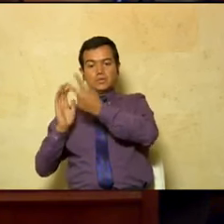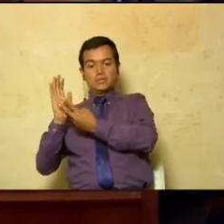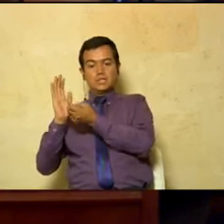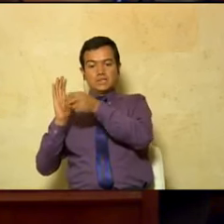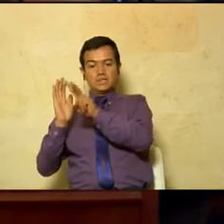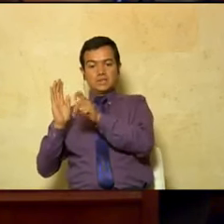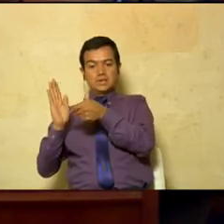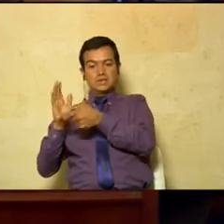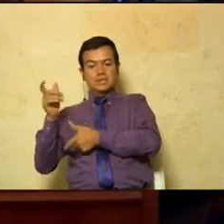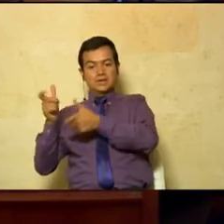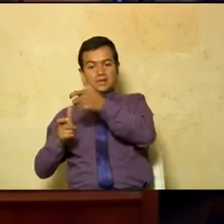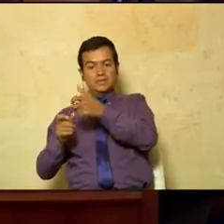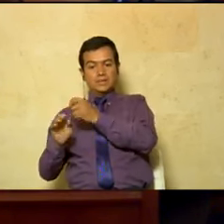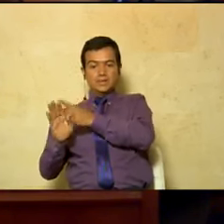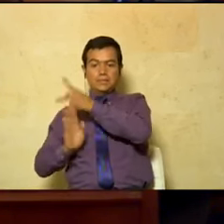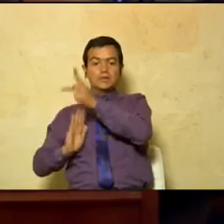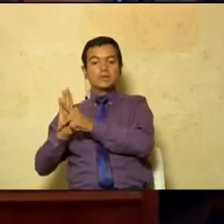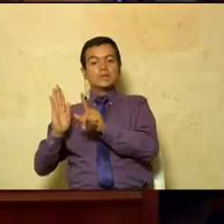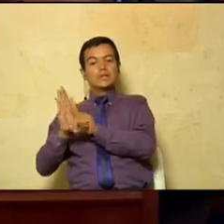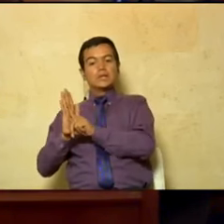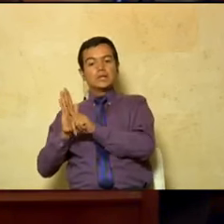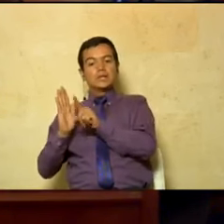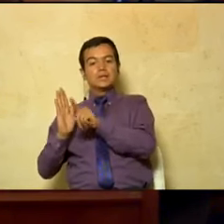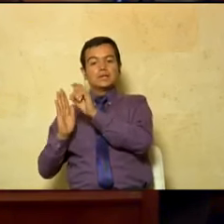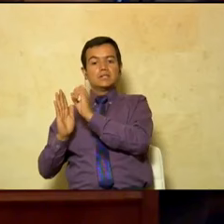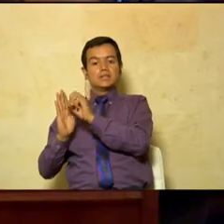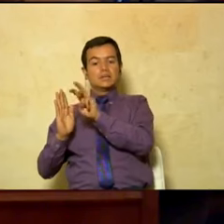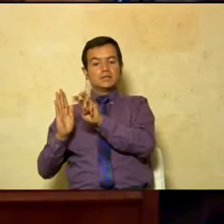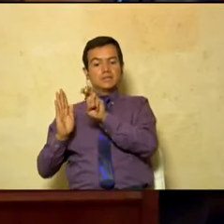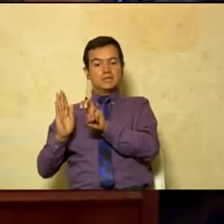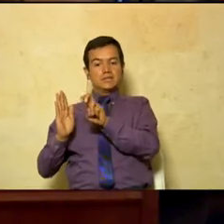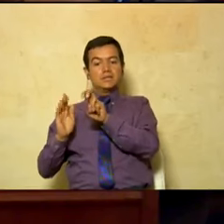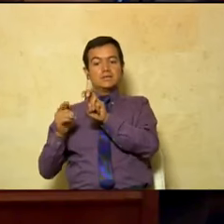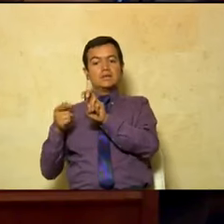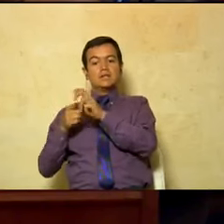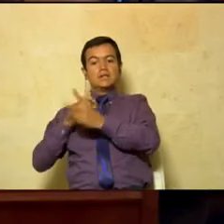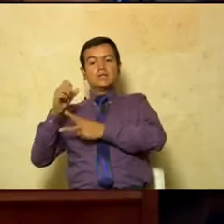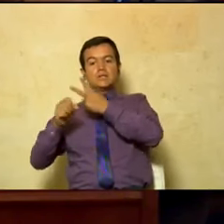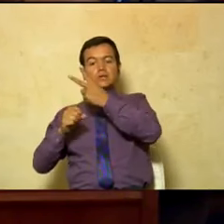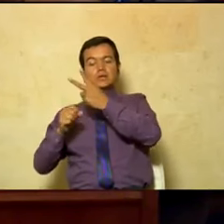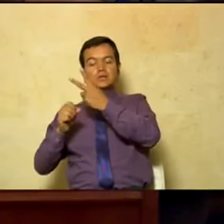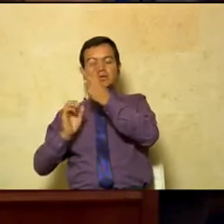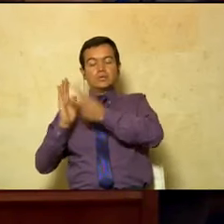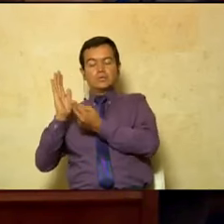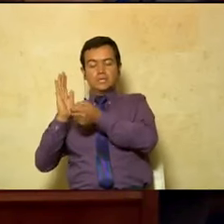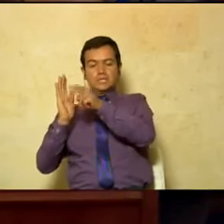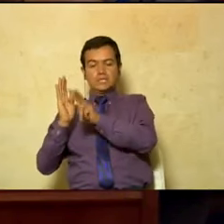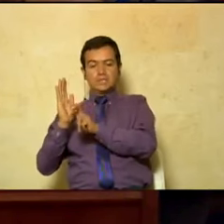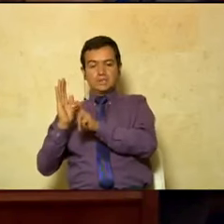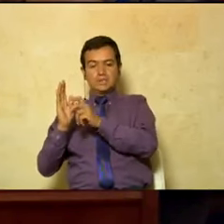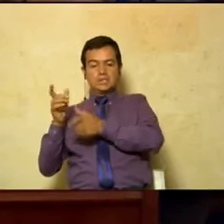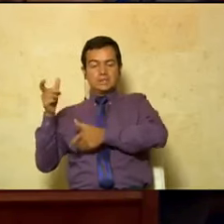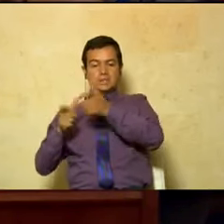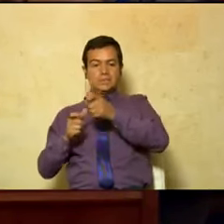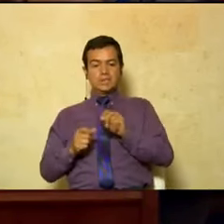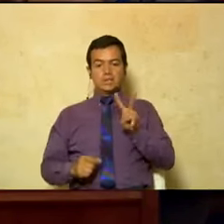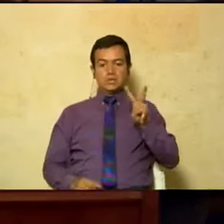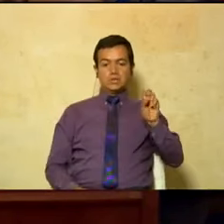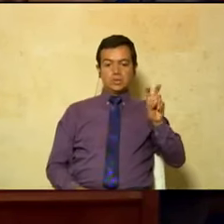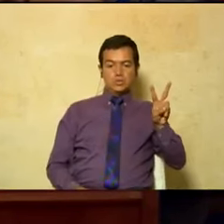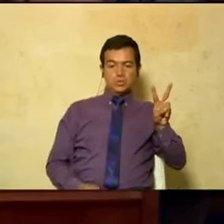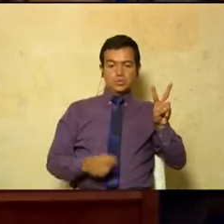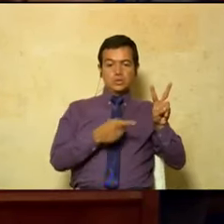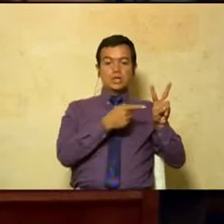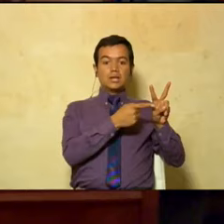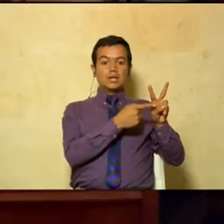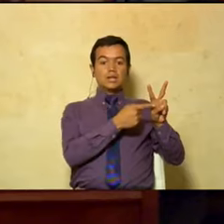cámara proyecto de ley número 07727 cámara 202 2016